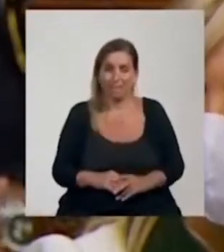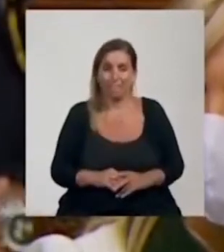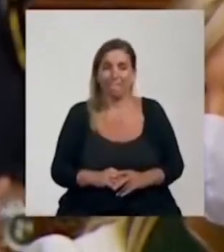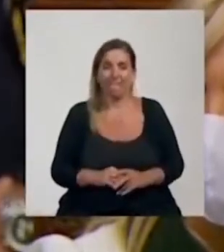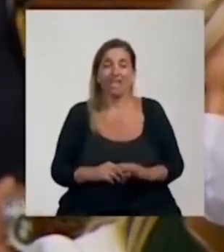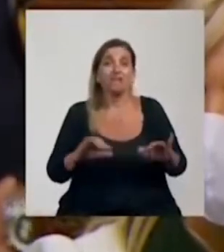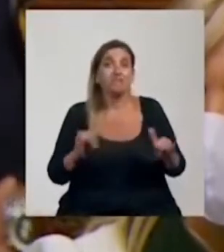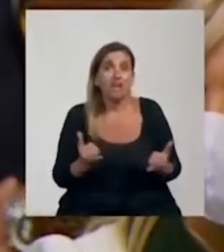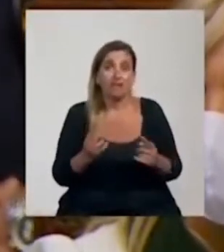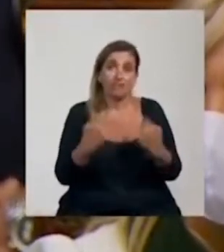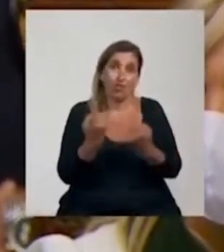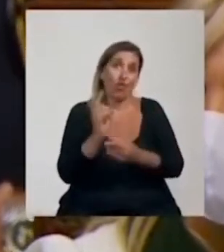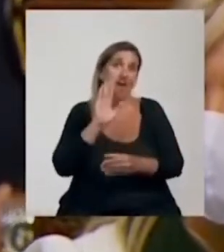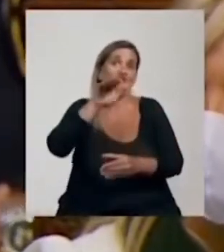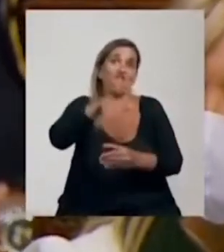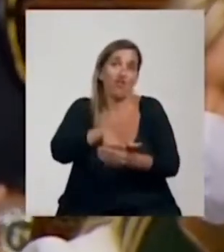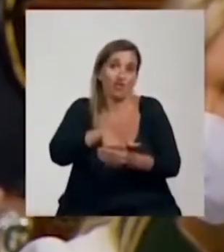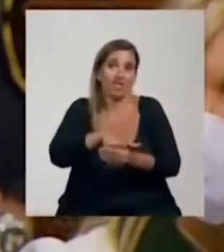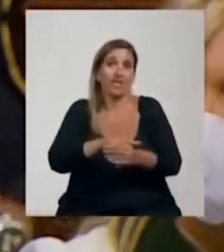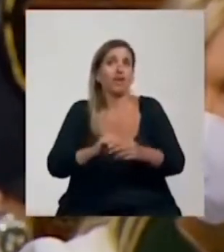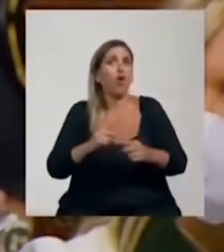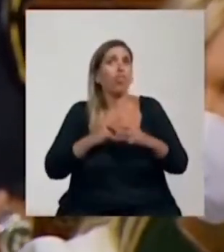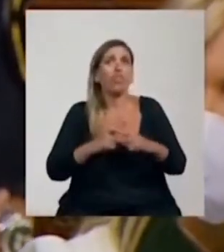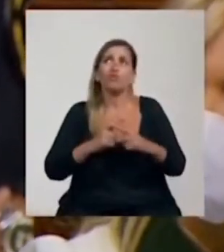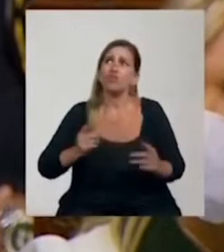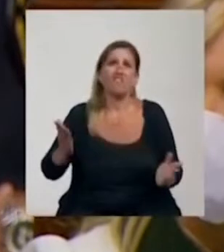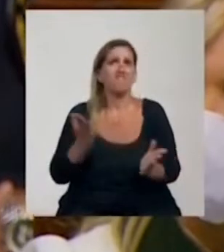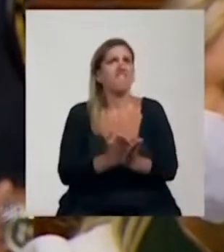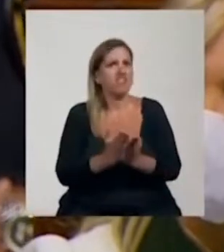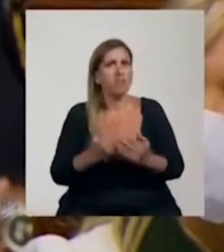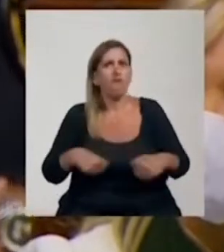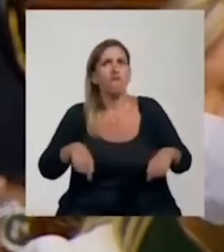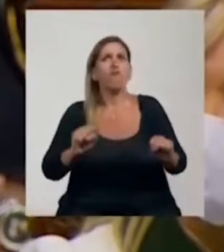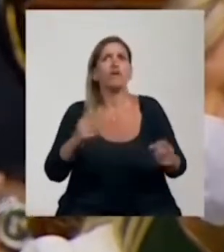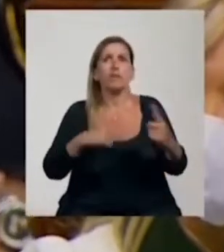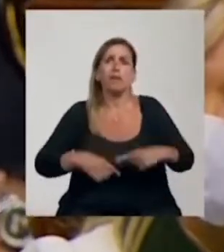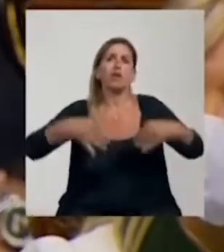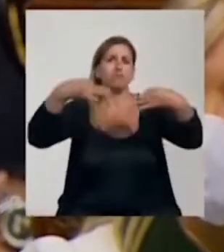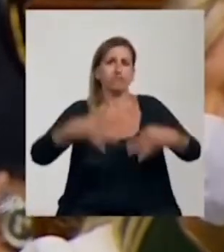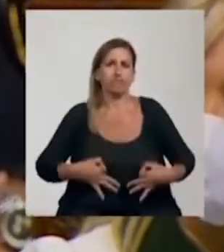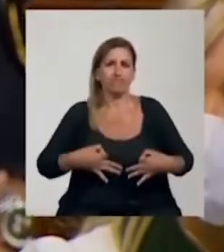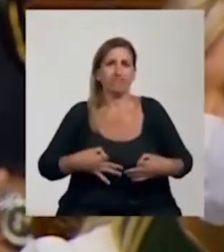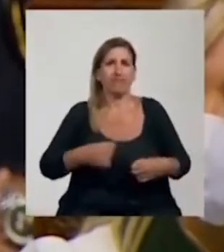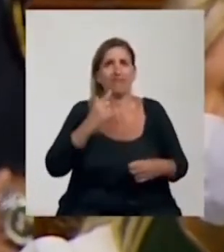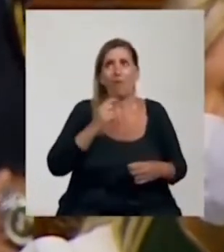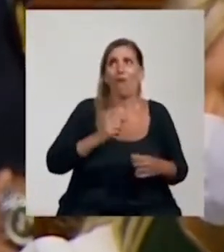Una vez más vamos a ir a las urnas con discusiones firmes y fuertes, pero civilizadamente.